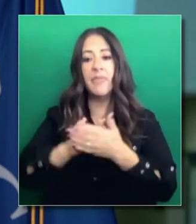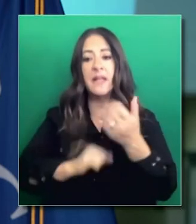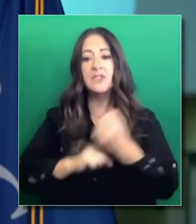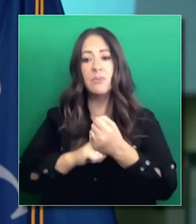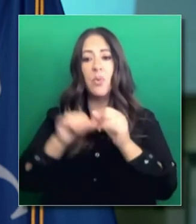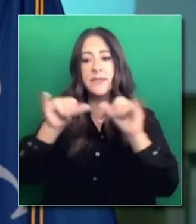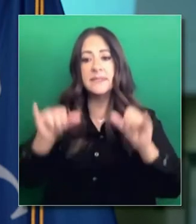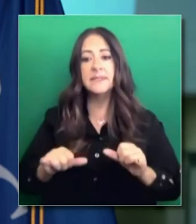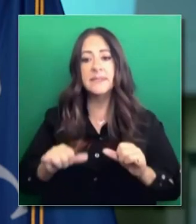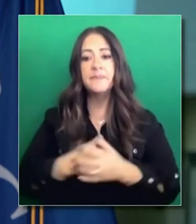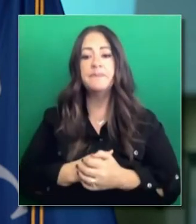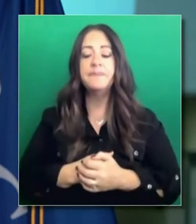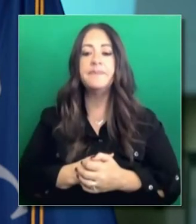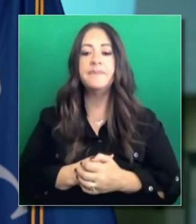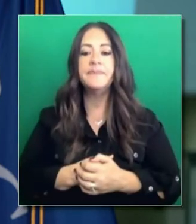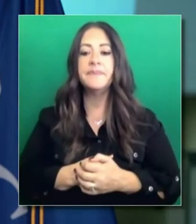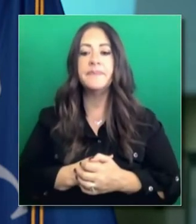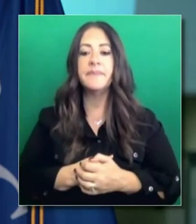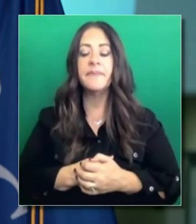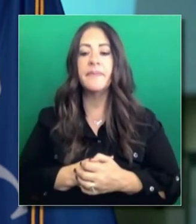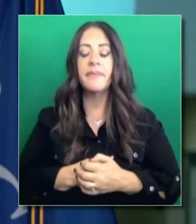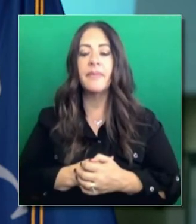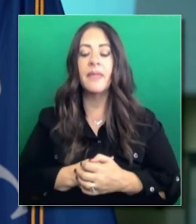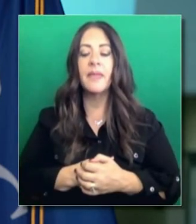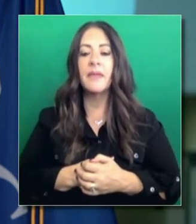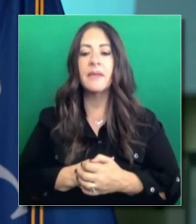esta infraestructura y apoyo.